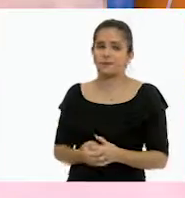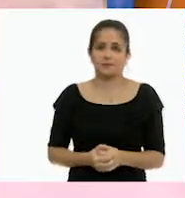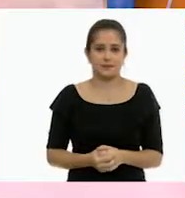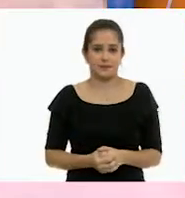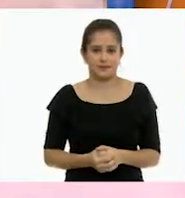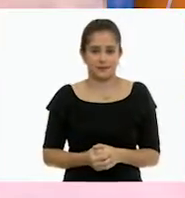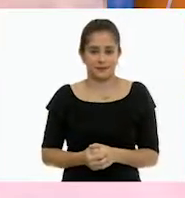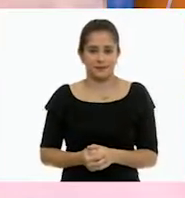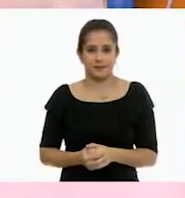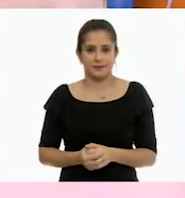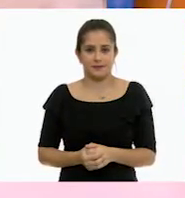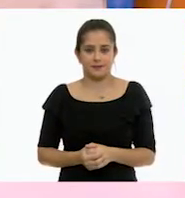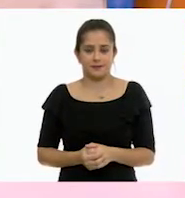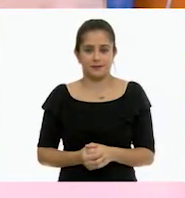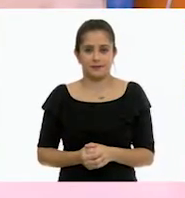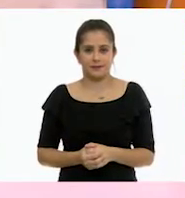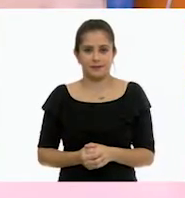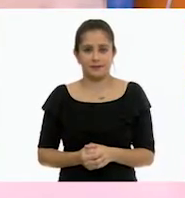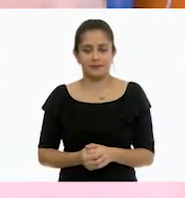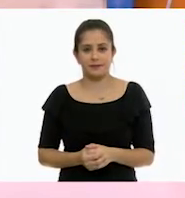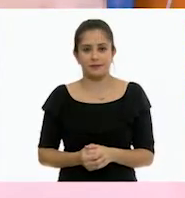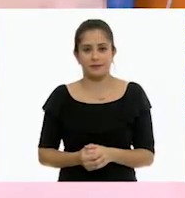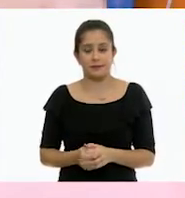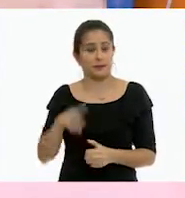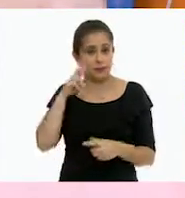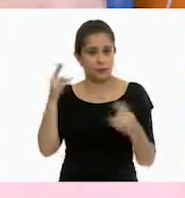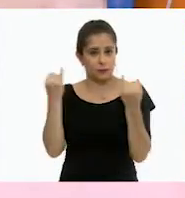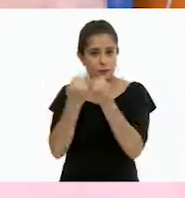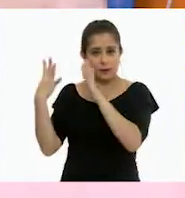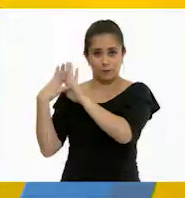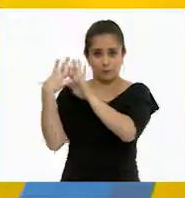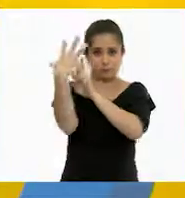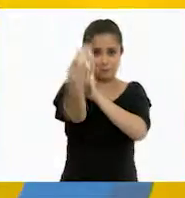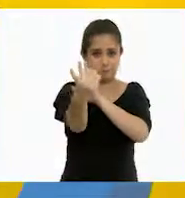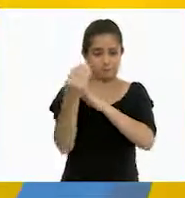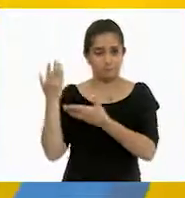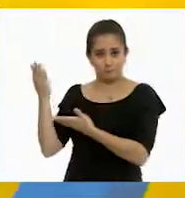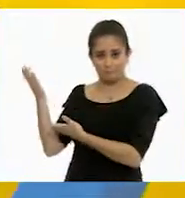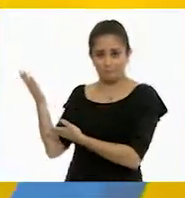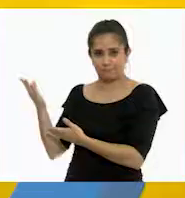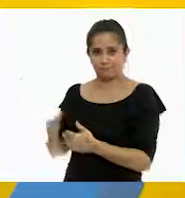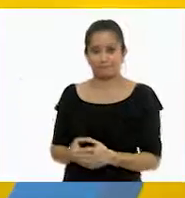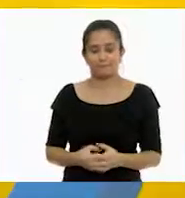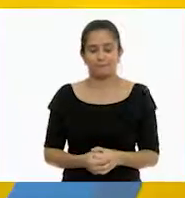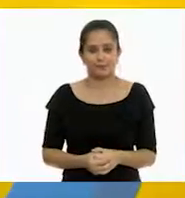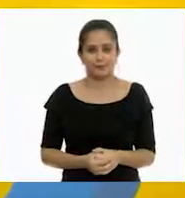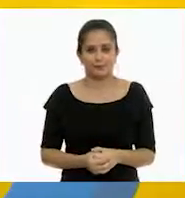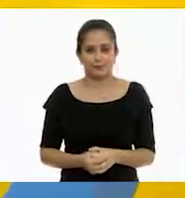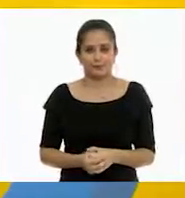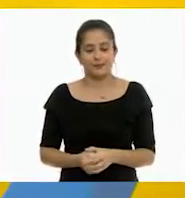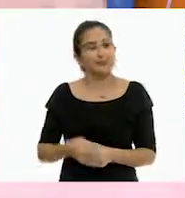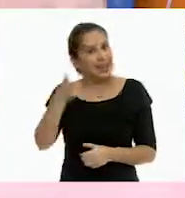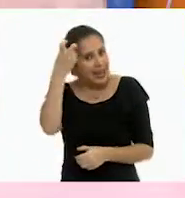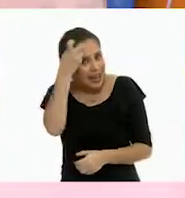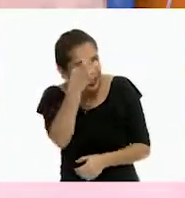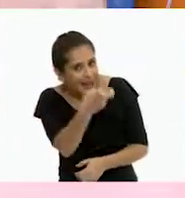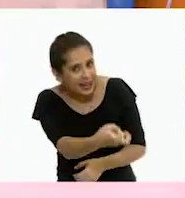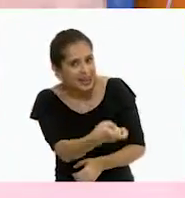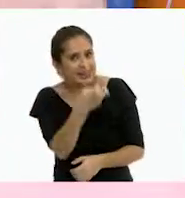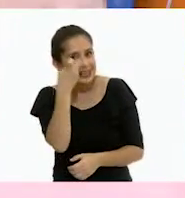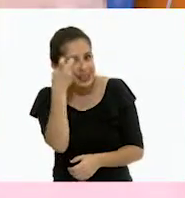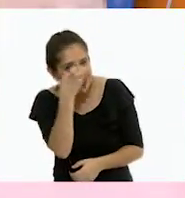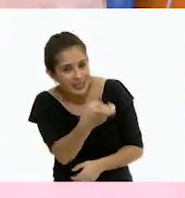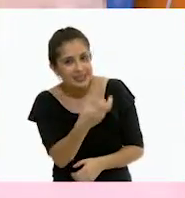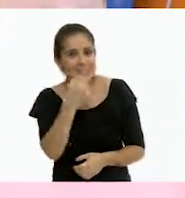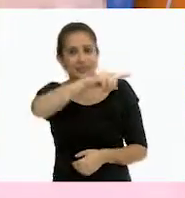dos. Uno, dos. Uno, dos. Uno, dos. Uno, dos. Uno, dos. Eso, mira, ya que hasta aquí en